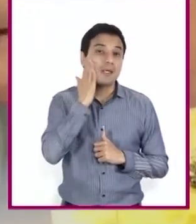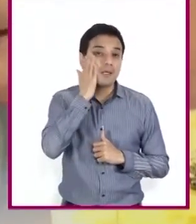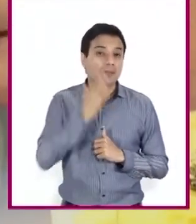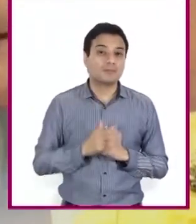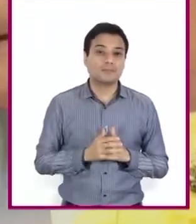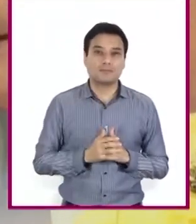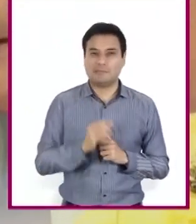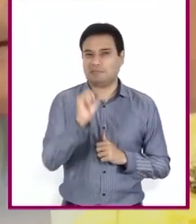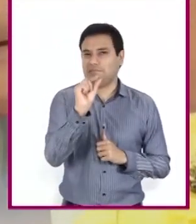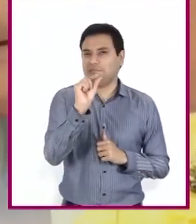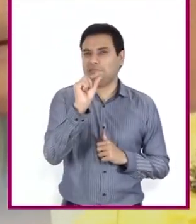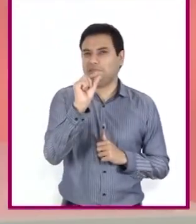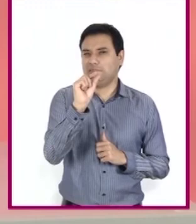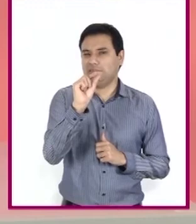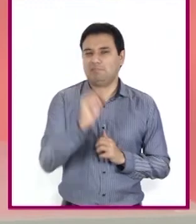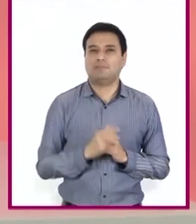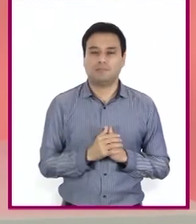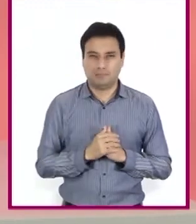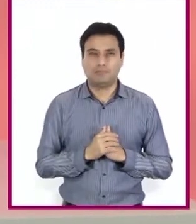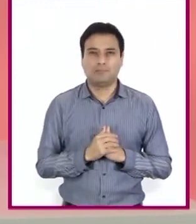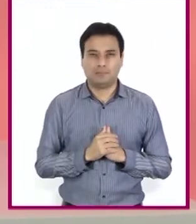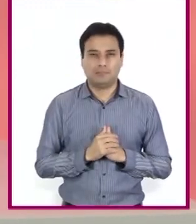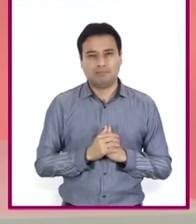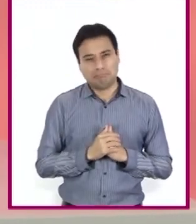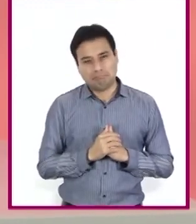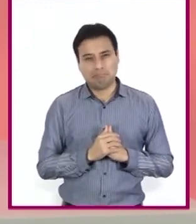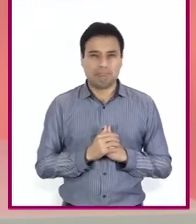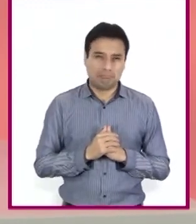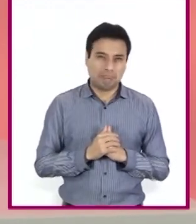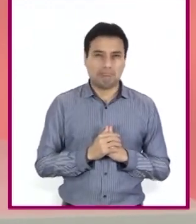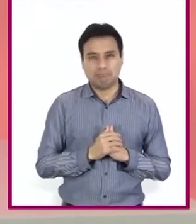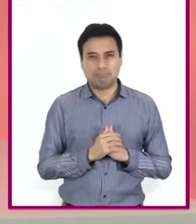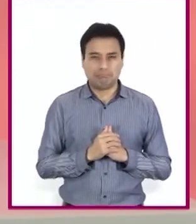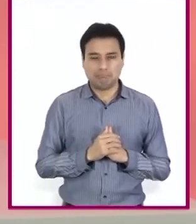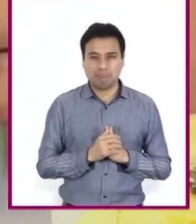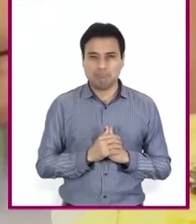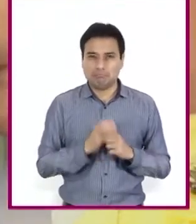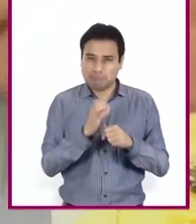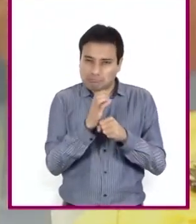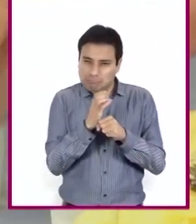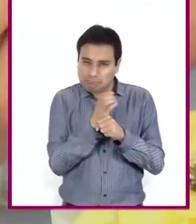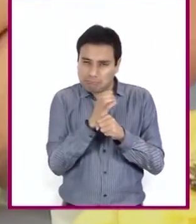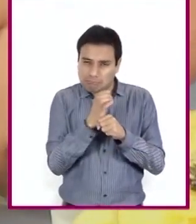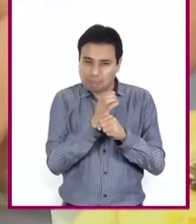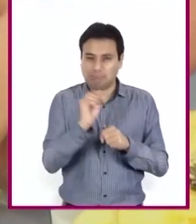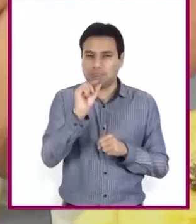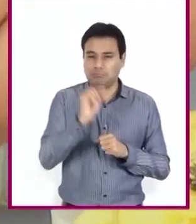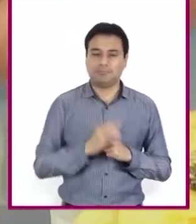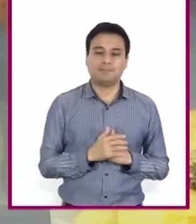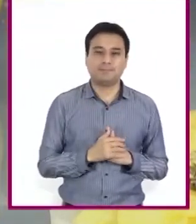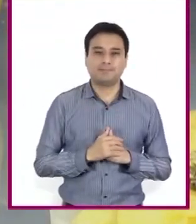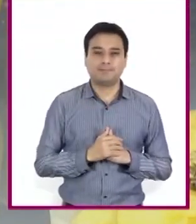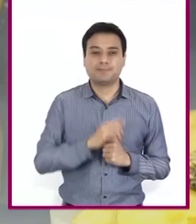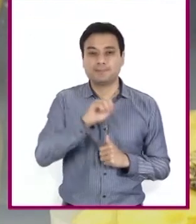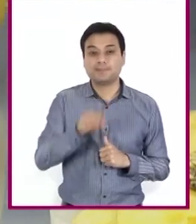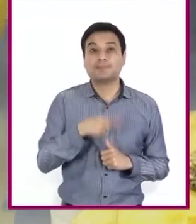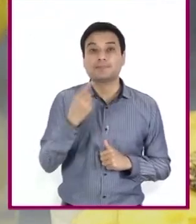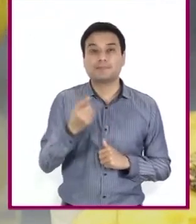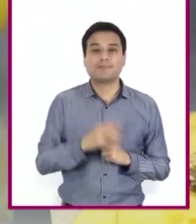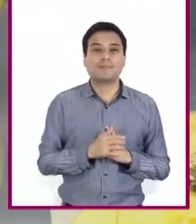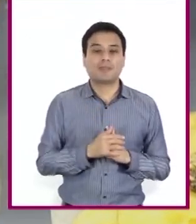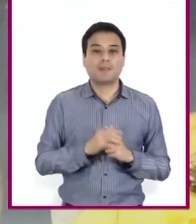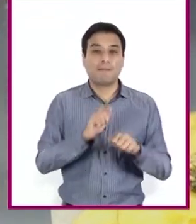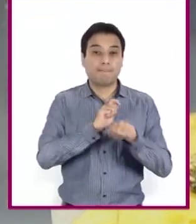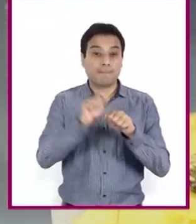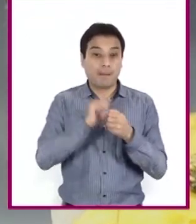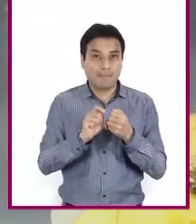No se manchó mucho. No está muy presente la tonalidad negra. en la papita,